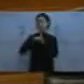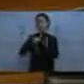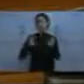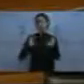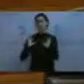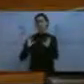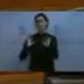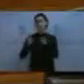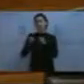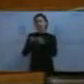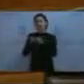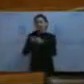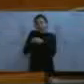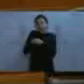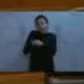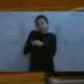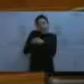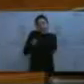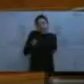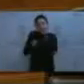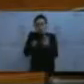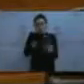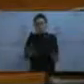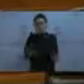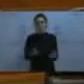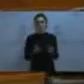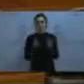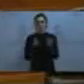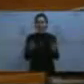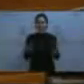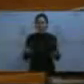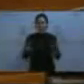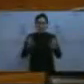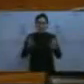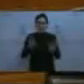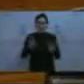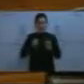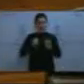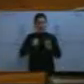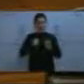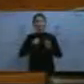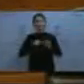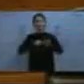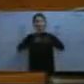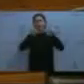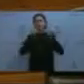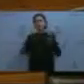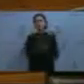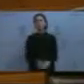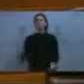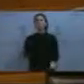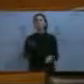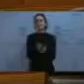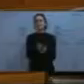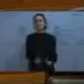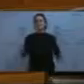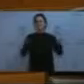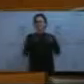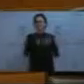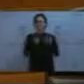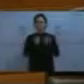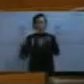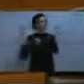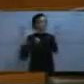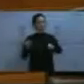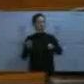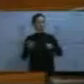muy minoritario. No sé a qué se debe. Lo que sí que tengo claro es que, insisto, van a encontrar el frontal rechazo